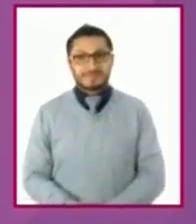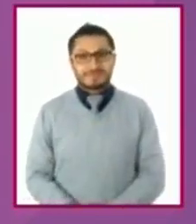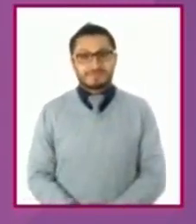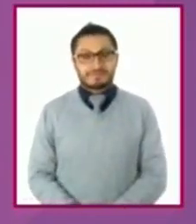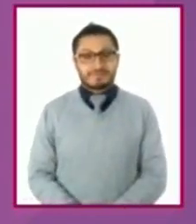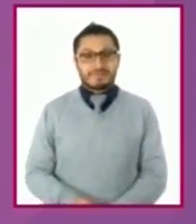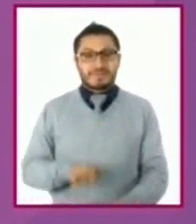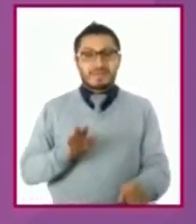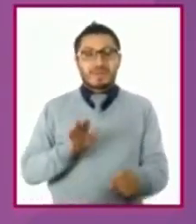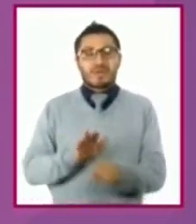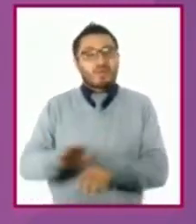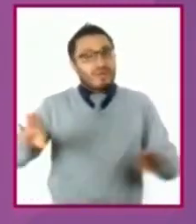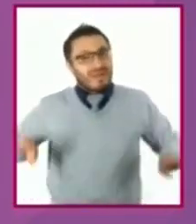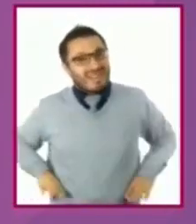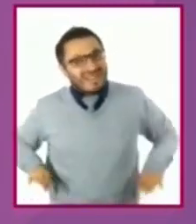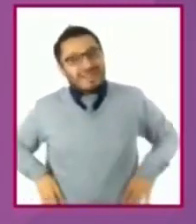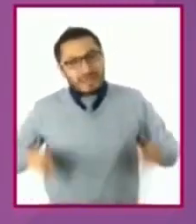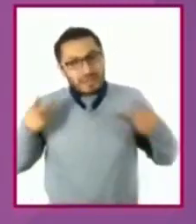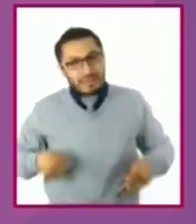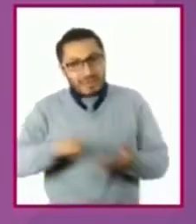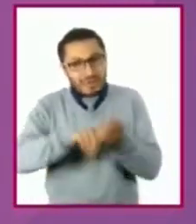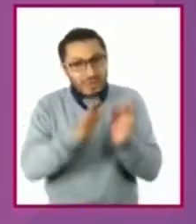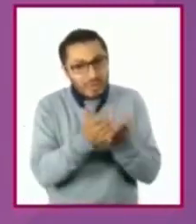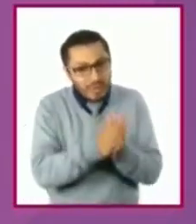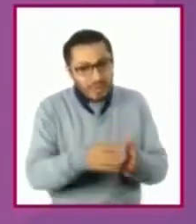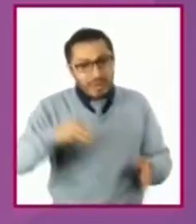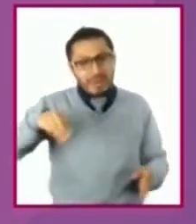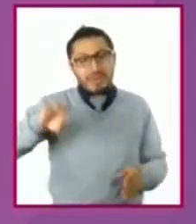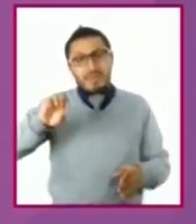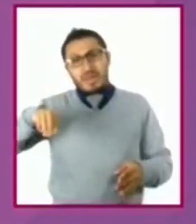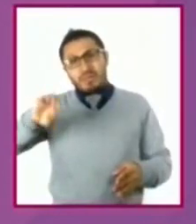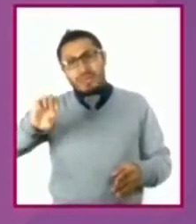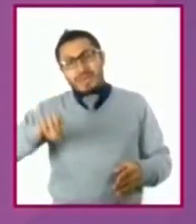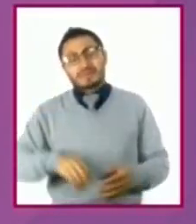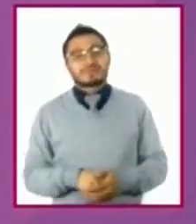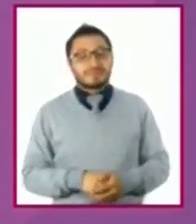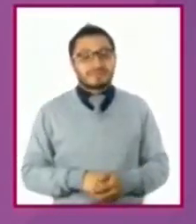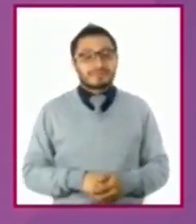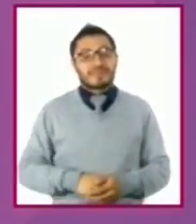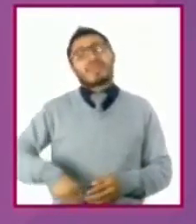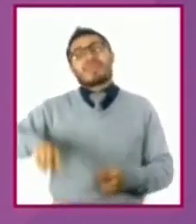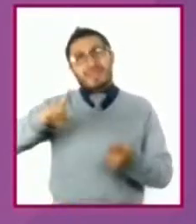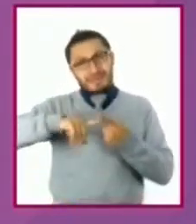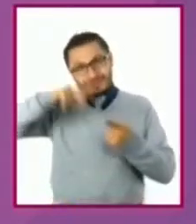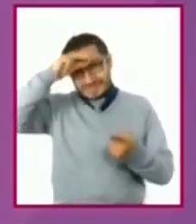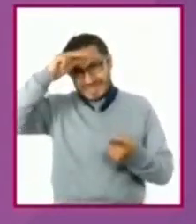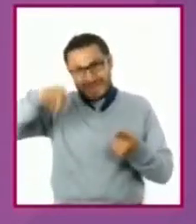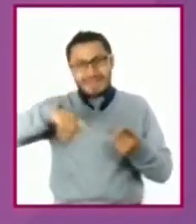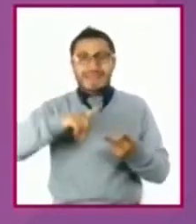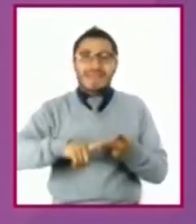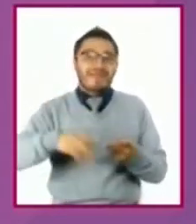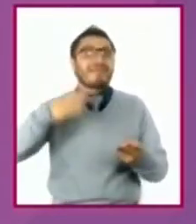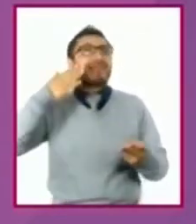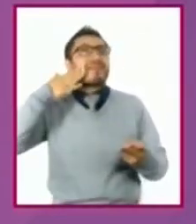¿Cómo son los personajes de la obra? Meme. Es inteligente,